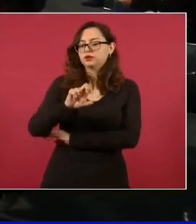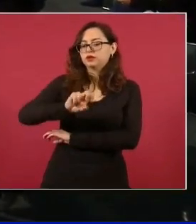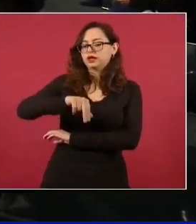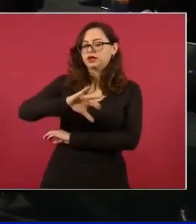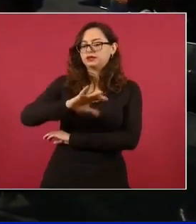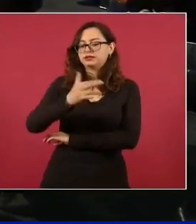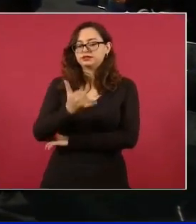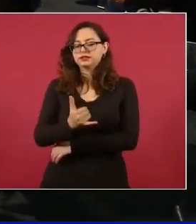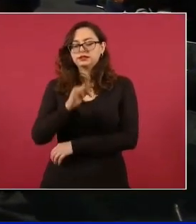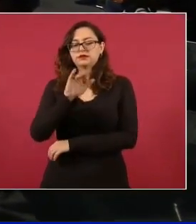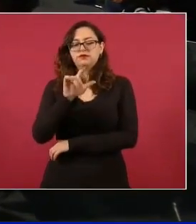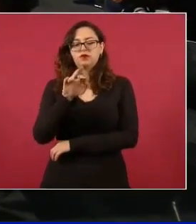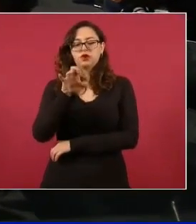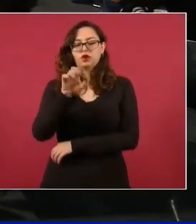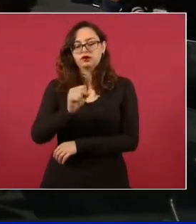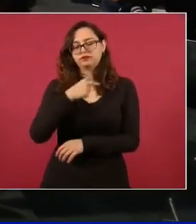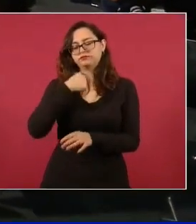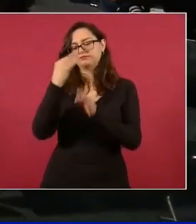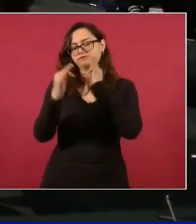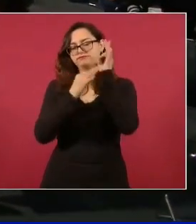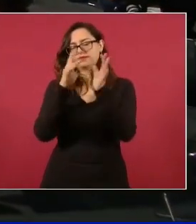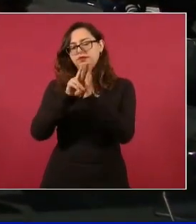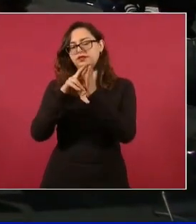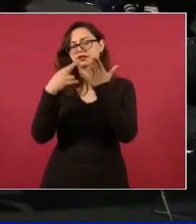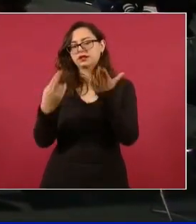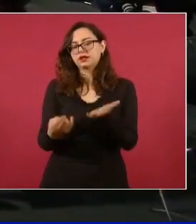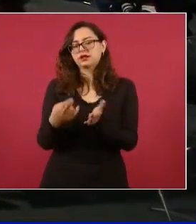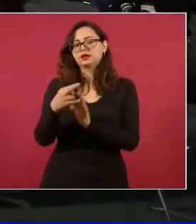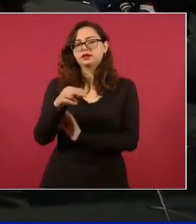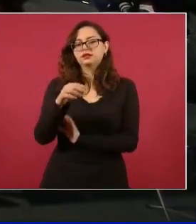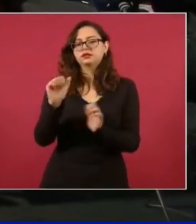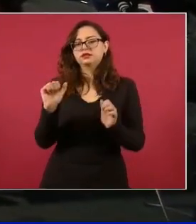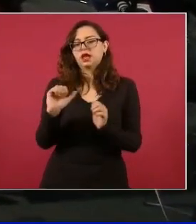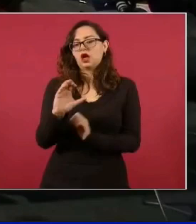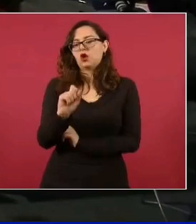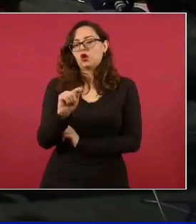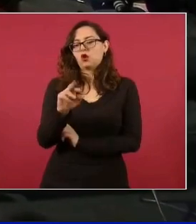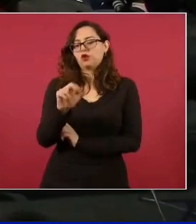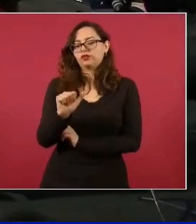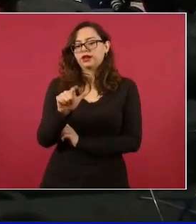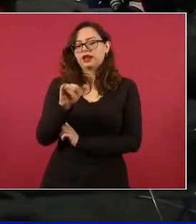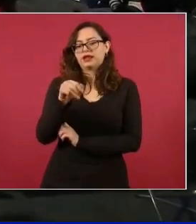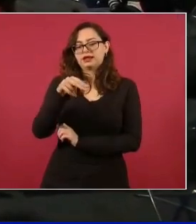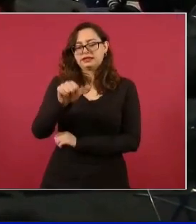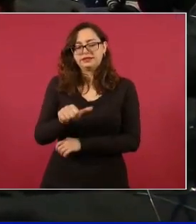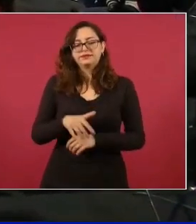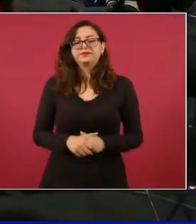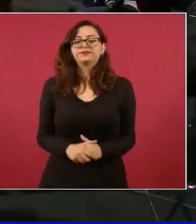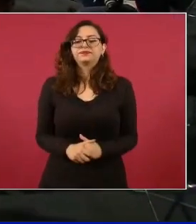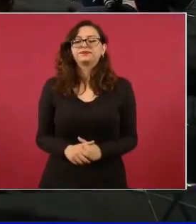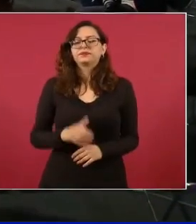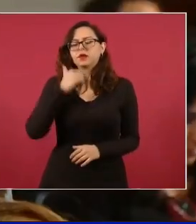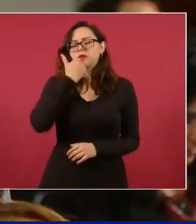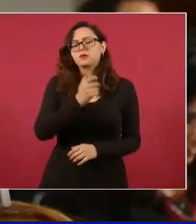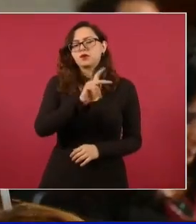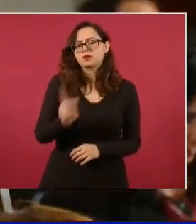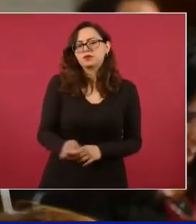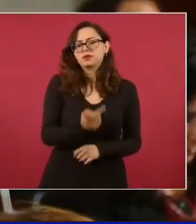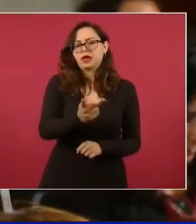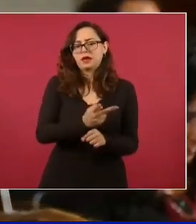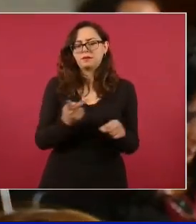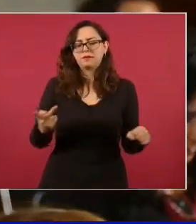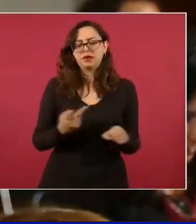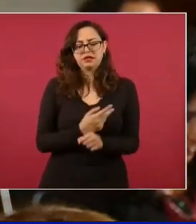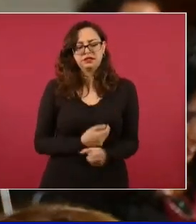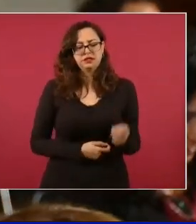estas declaraciones de los expresidentes Ernesto Zedillo y Felipe Calderón. Muchas personas podrían pensar que pues esto ya